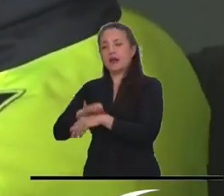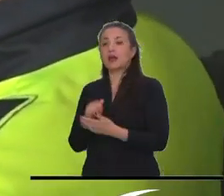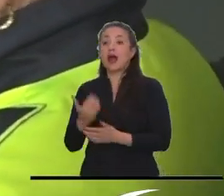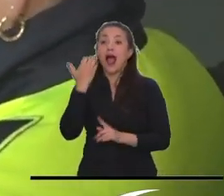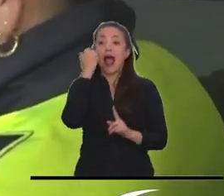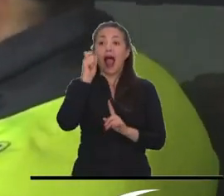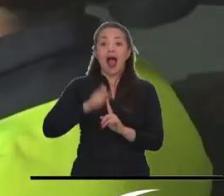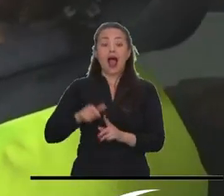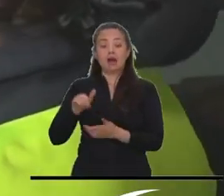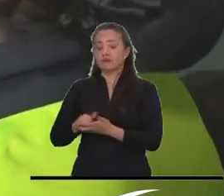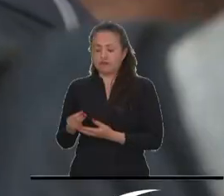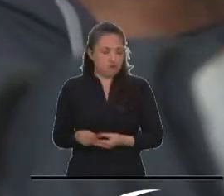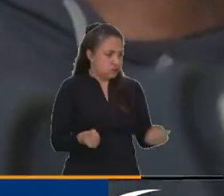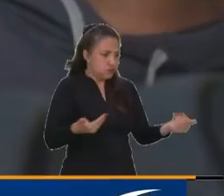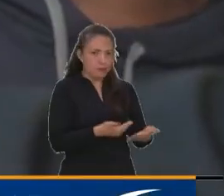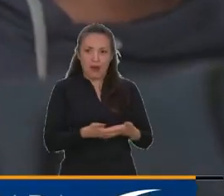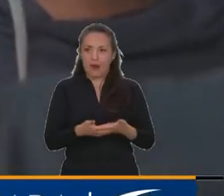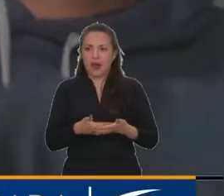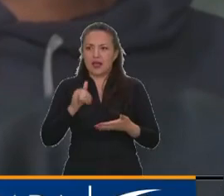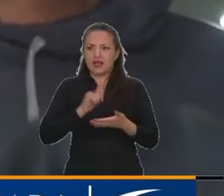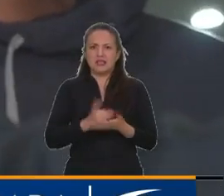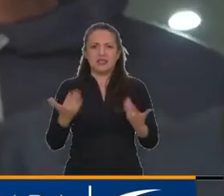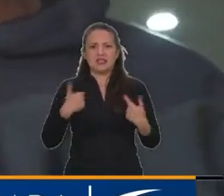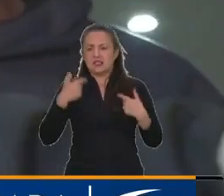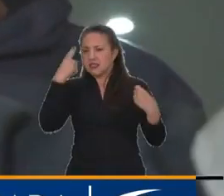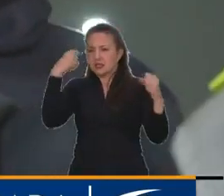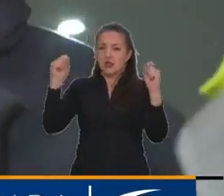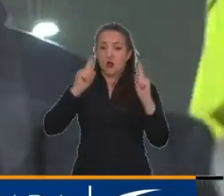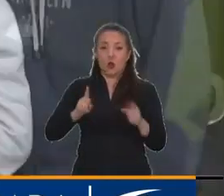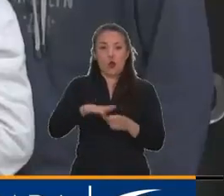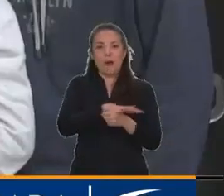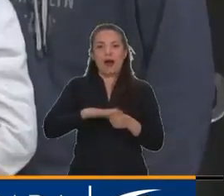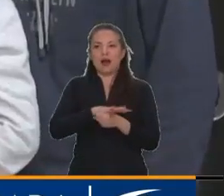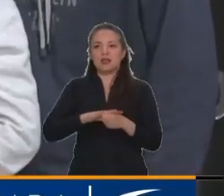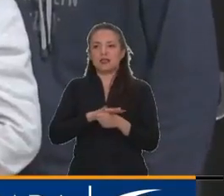había perdido su bebé y se habría motivado por esta situación a raptar a la menor.